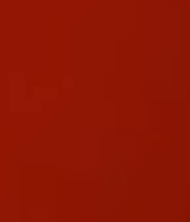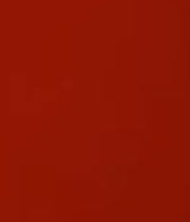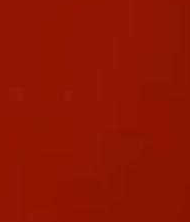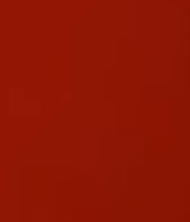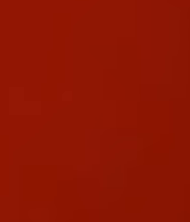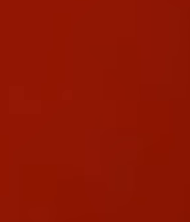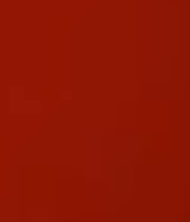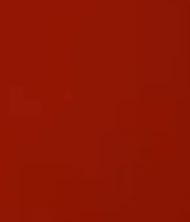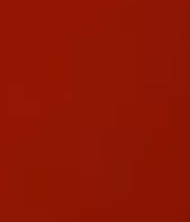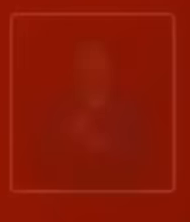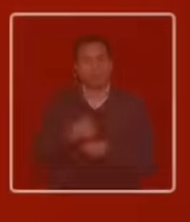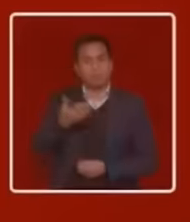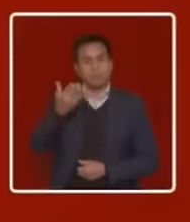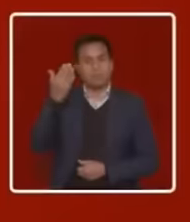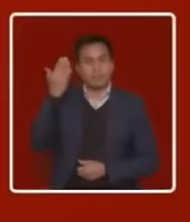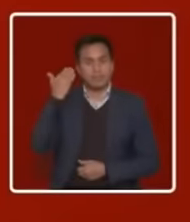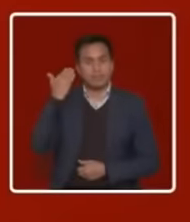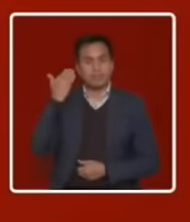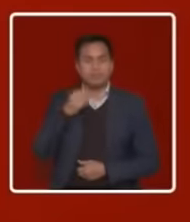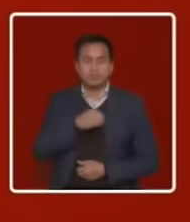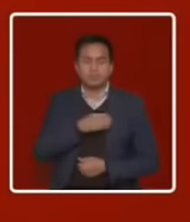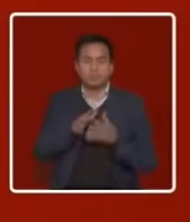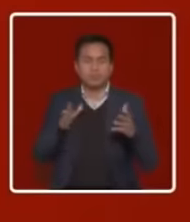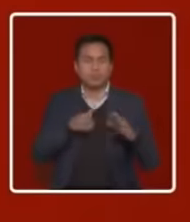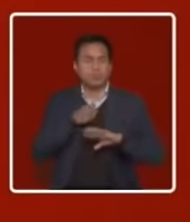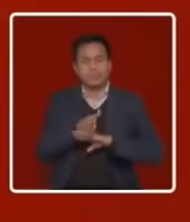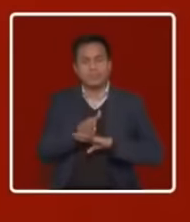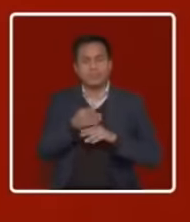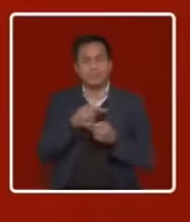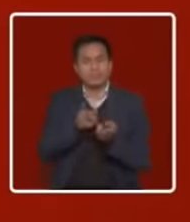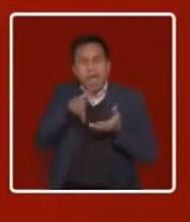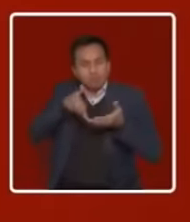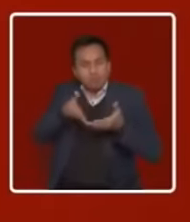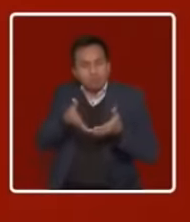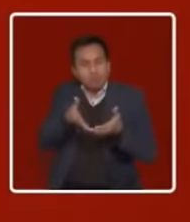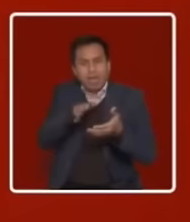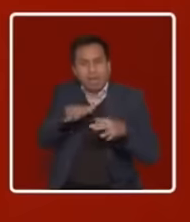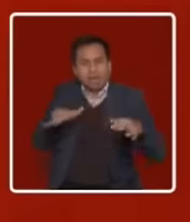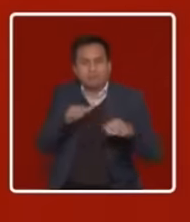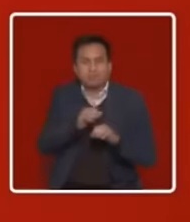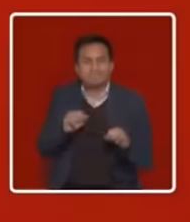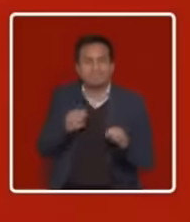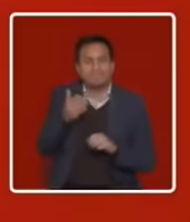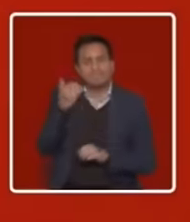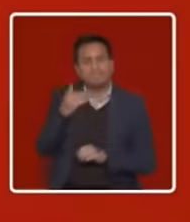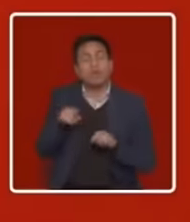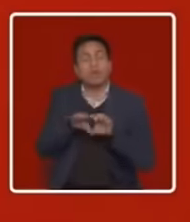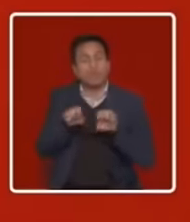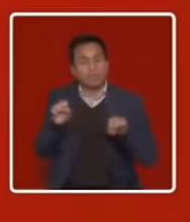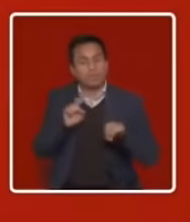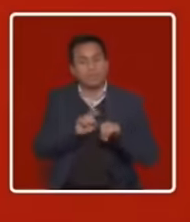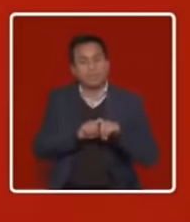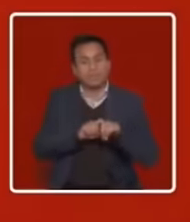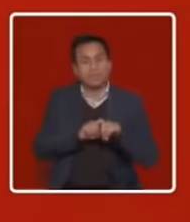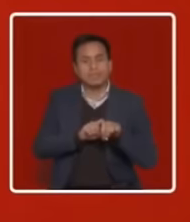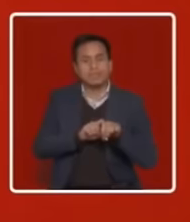El año pasado lamenté mucho no haber podido asistir al lanzamiento al agua y en ese momento me comprometí